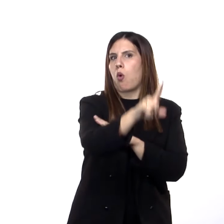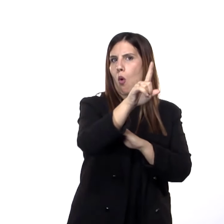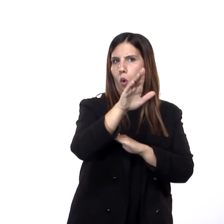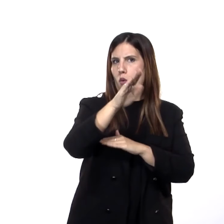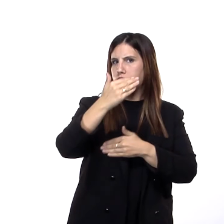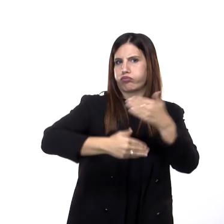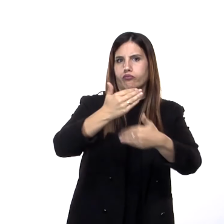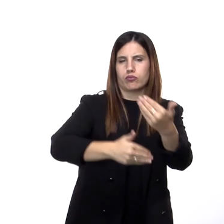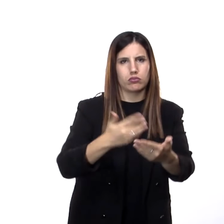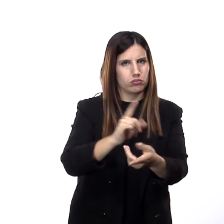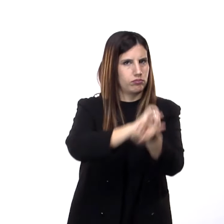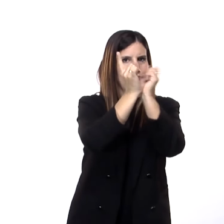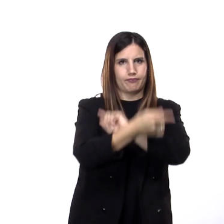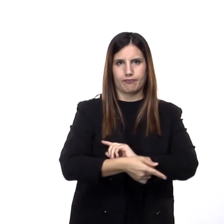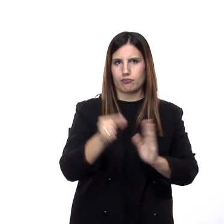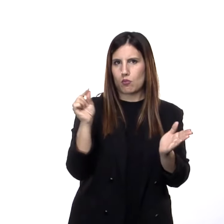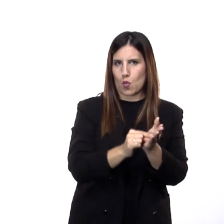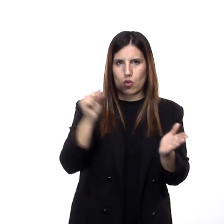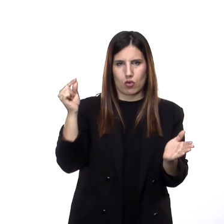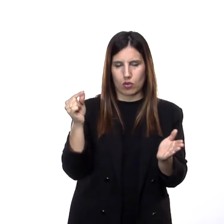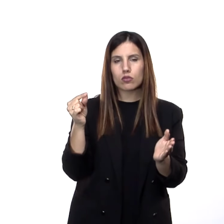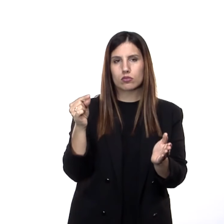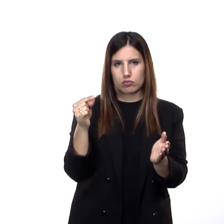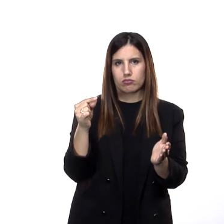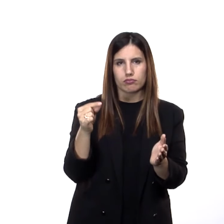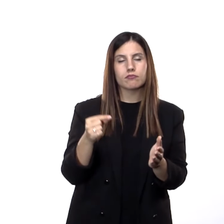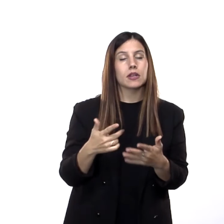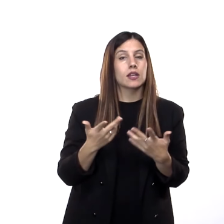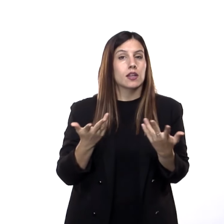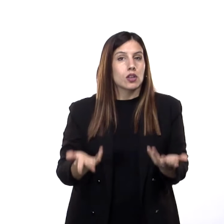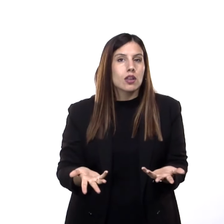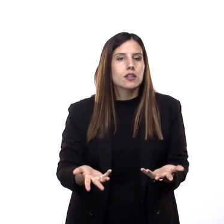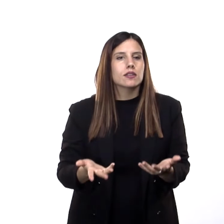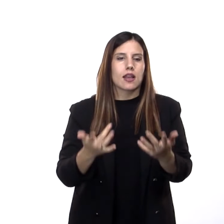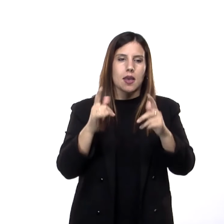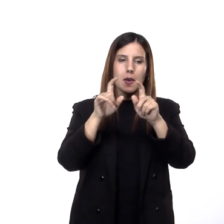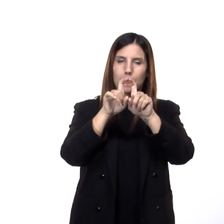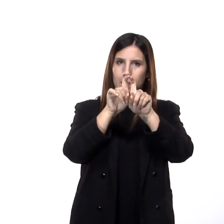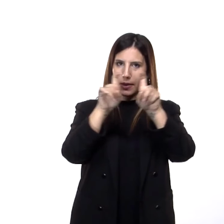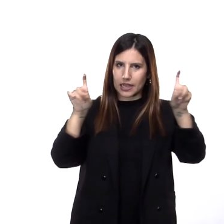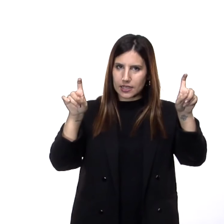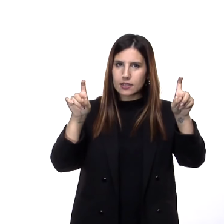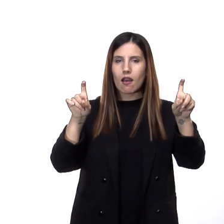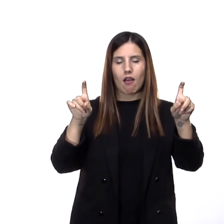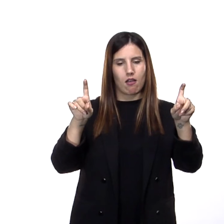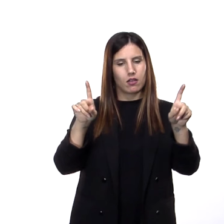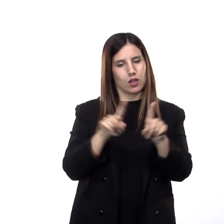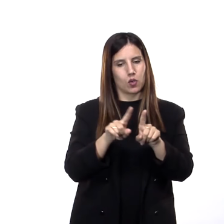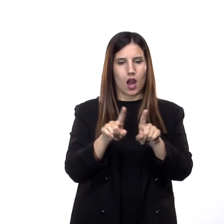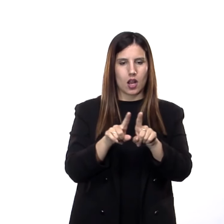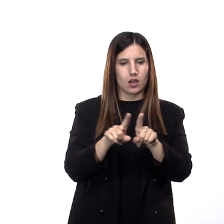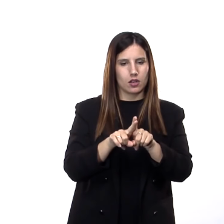va cambiando continuamente y para una empresa mantenerse al